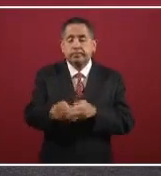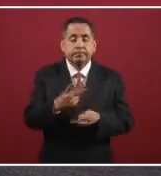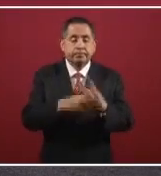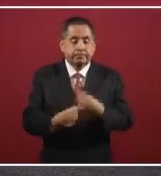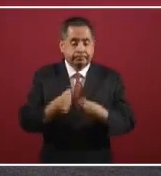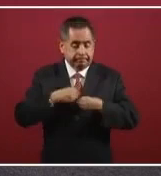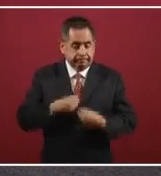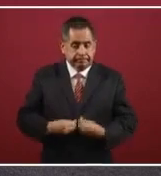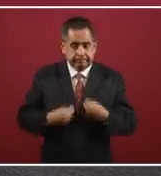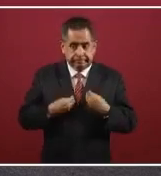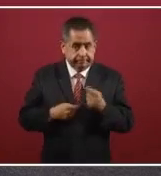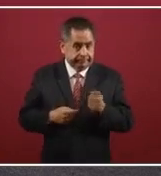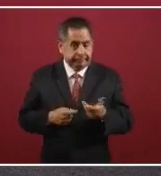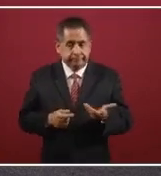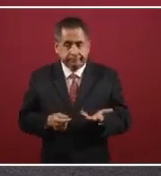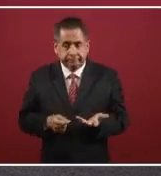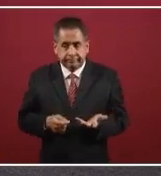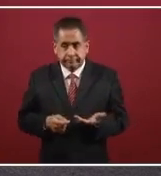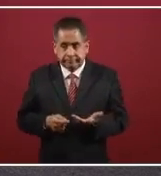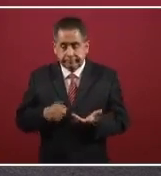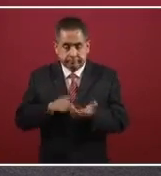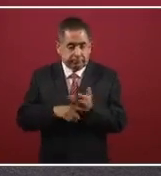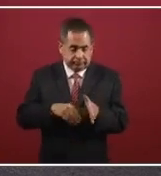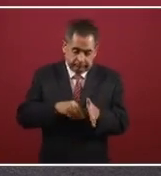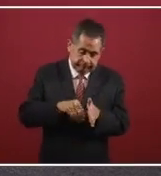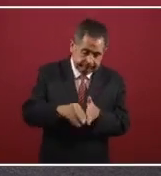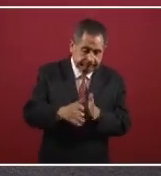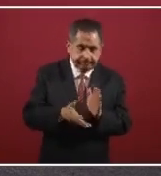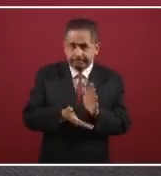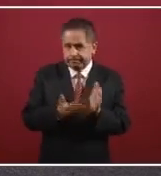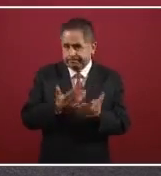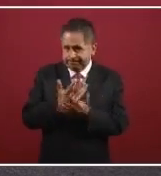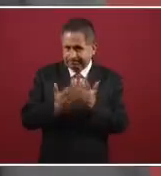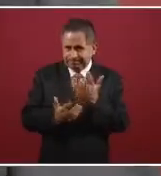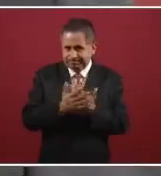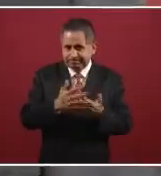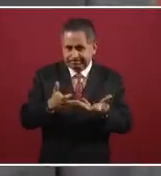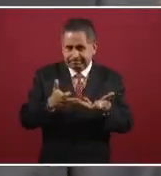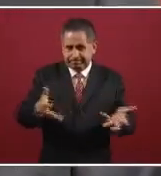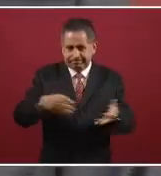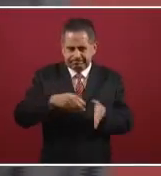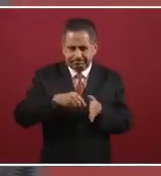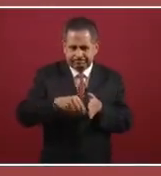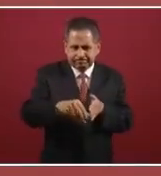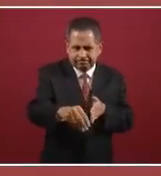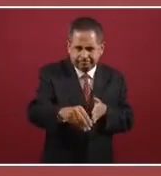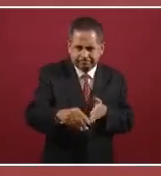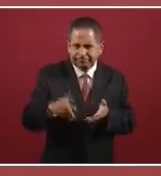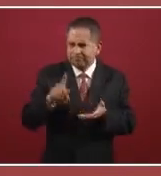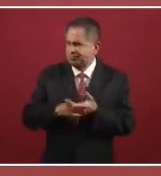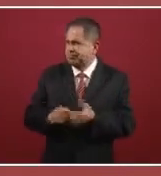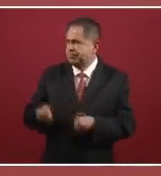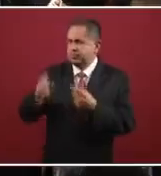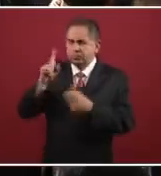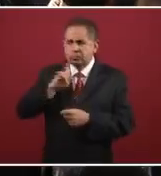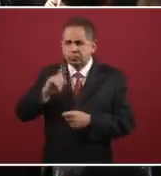que es el cultivo de la tierra, ¿qué porcentaje de mujeres hay?